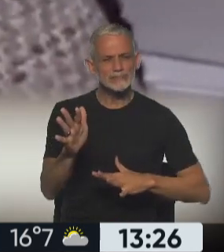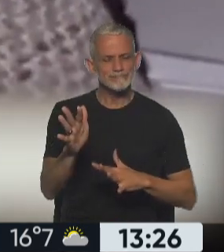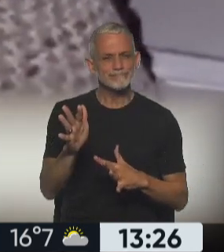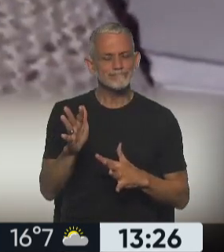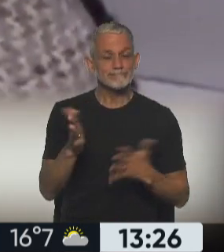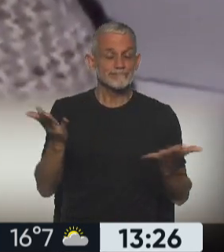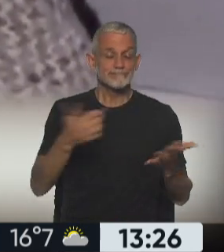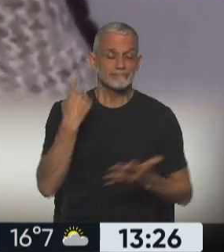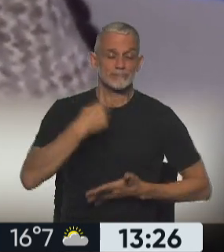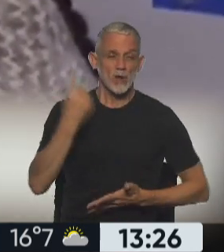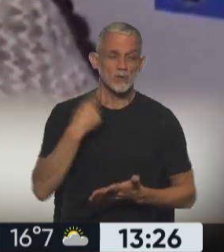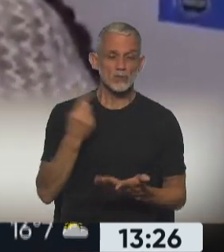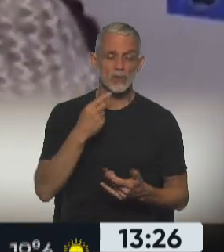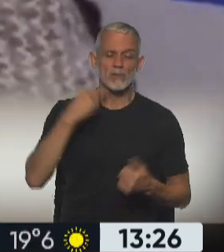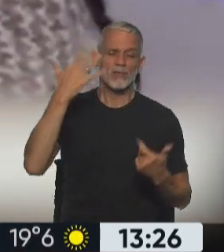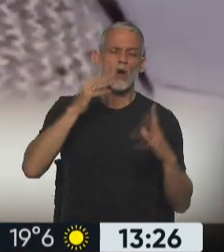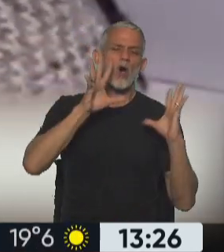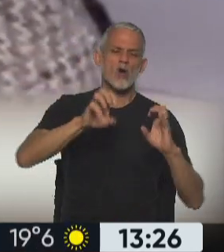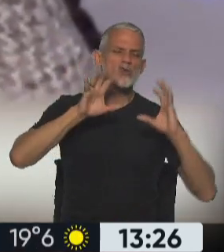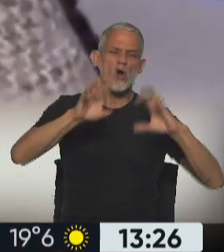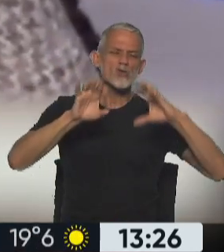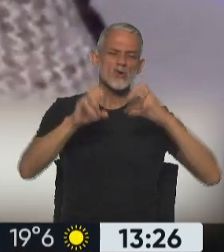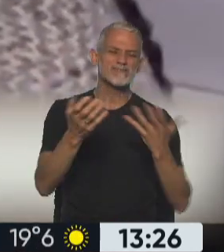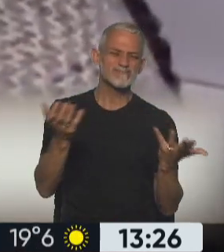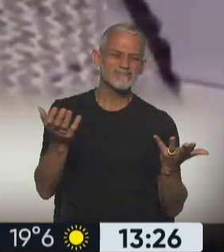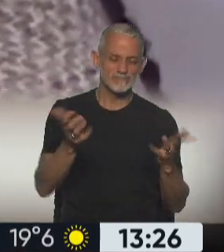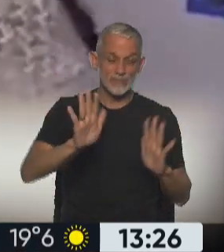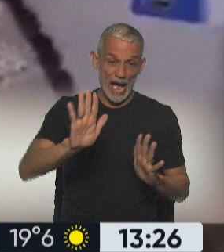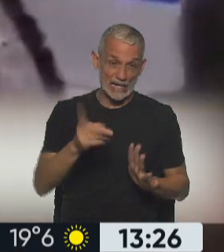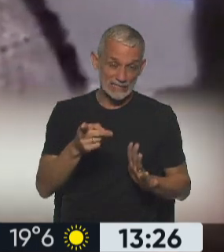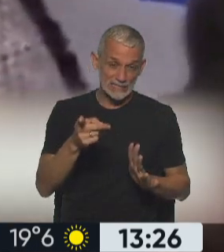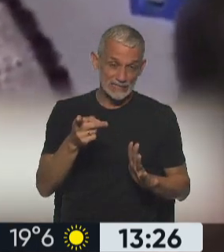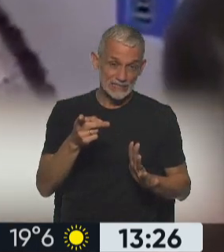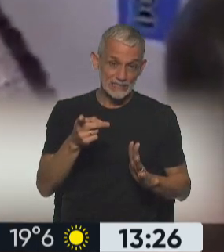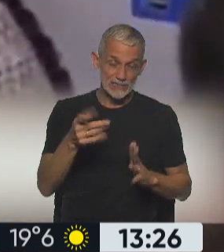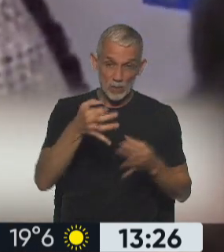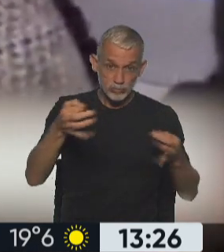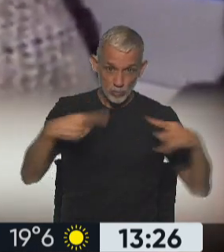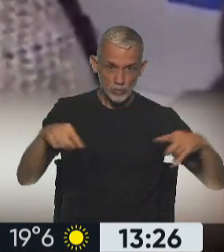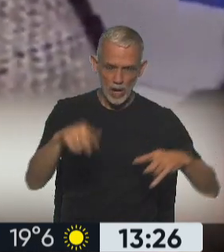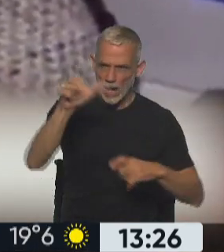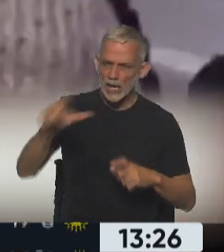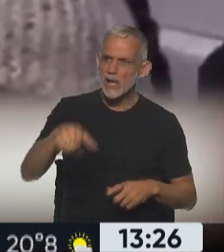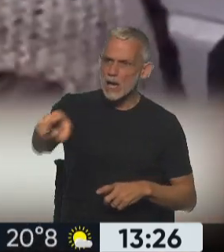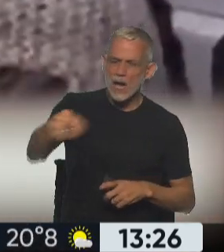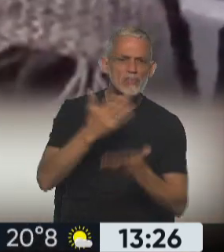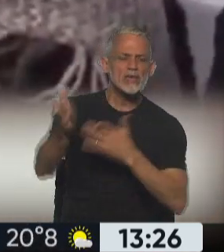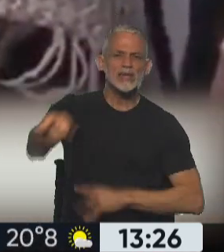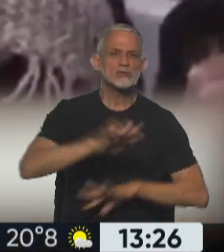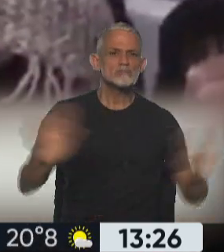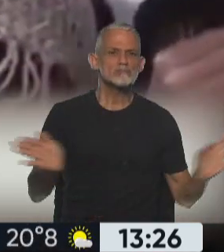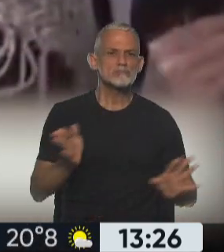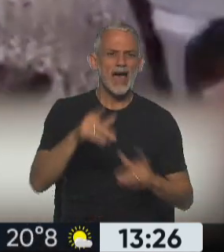estamos de discursos de odios y demás en verdad cuando se produce un hecho la gente lo reconoce como un hecho de discriminación